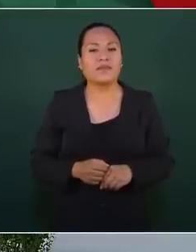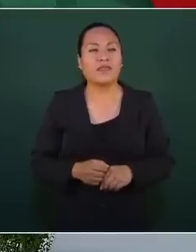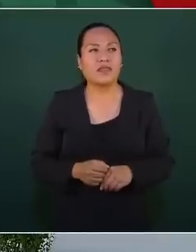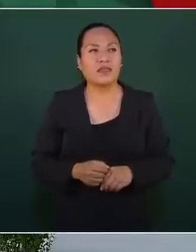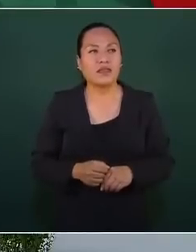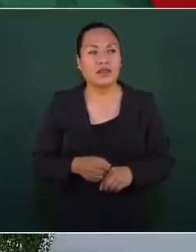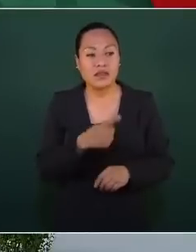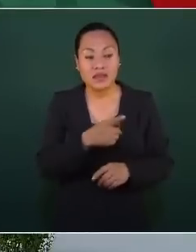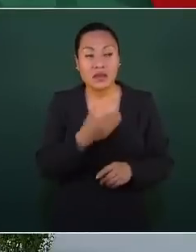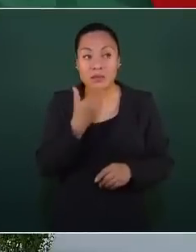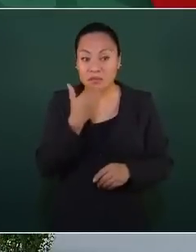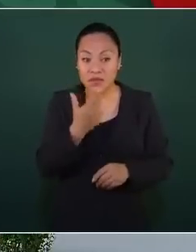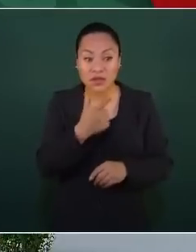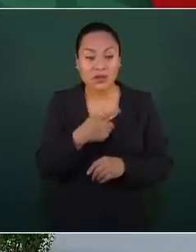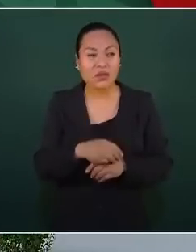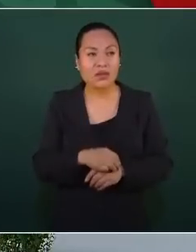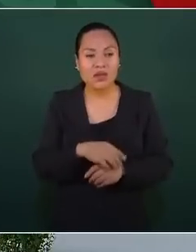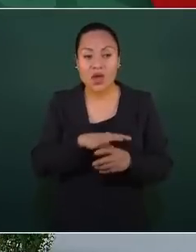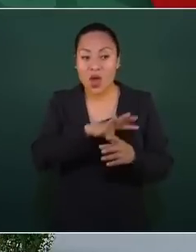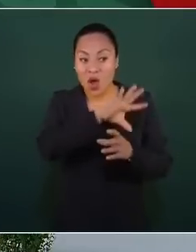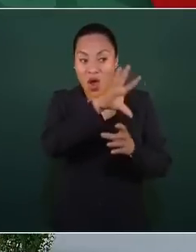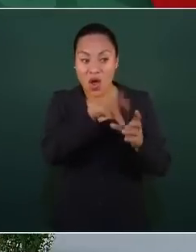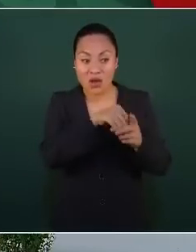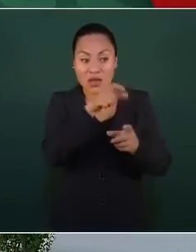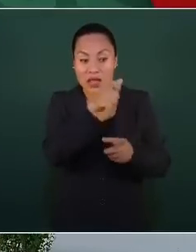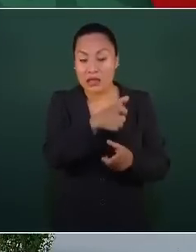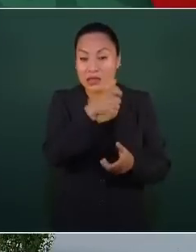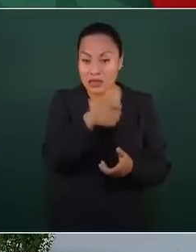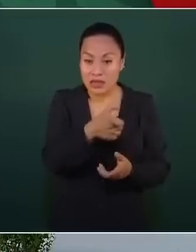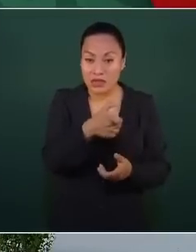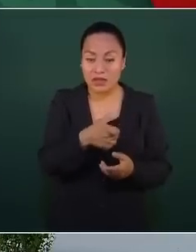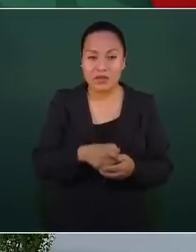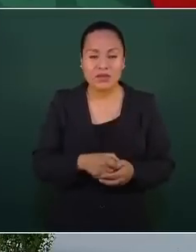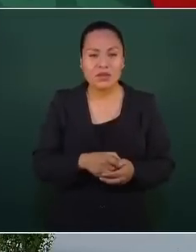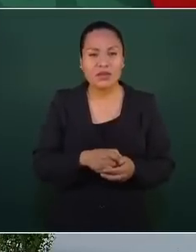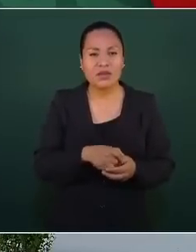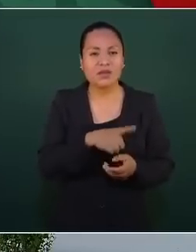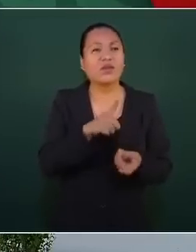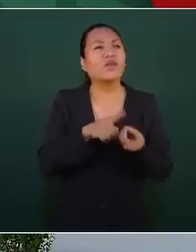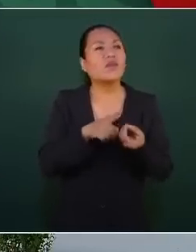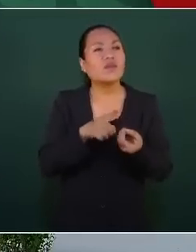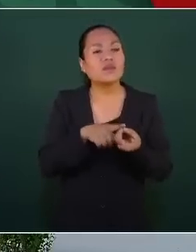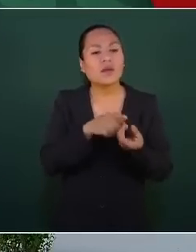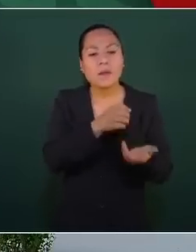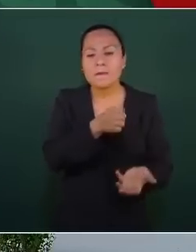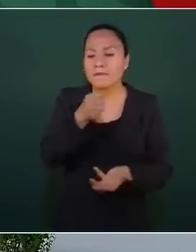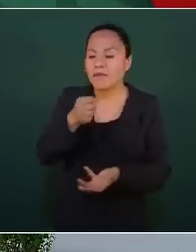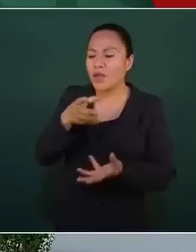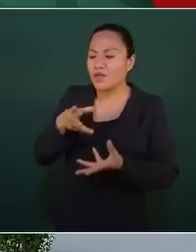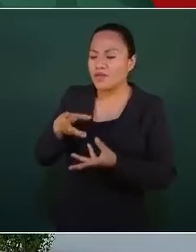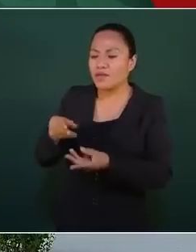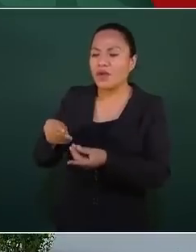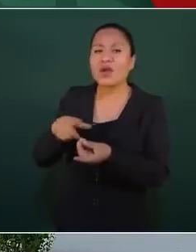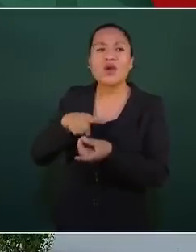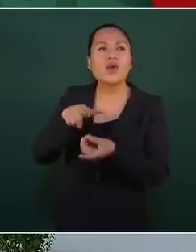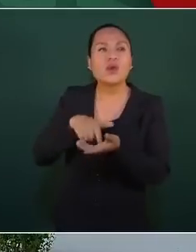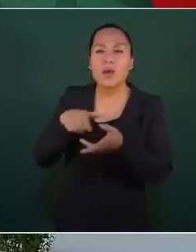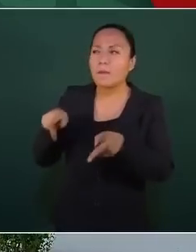una considerable suma de ese dinero termina en los mercados de